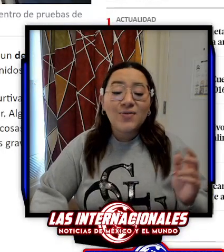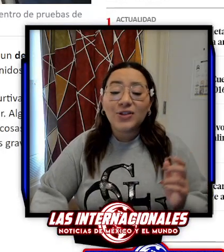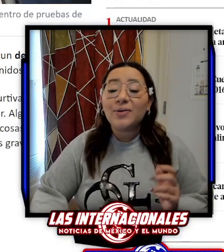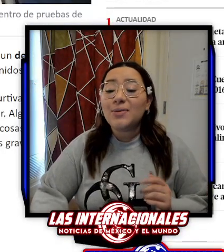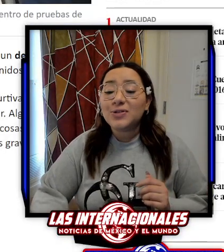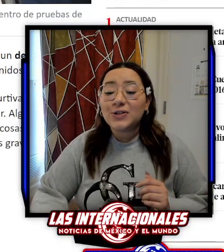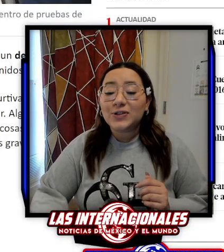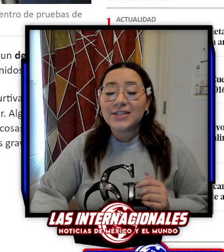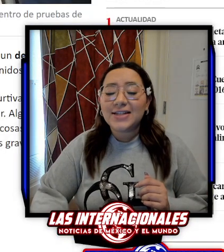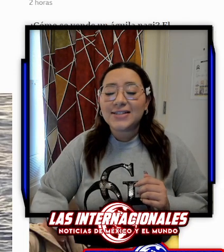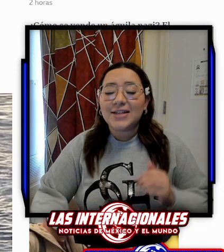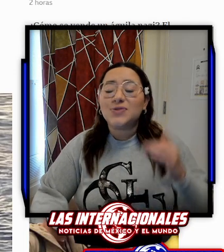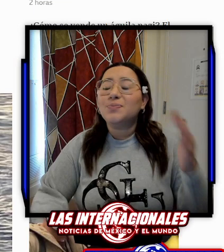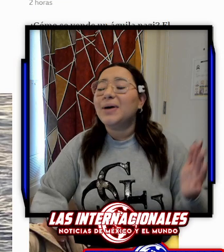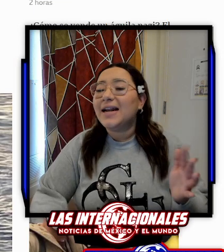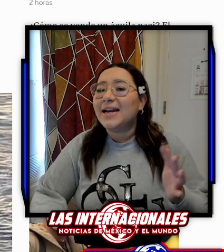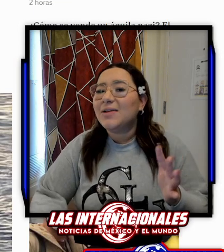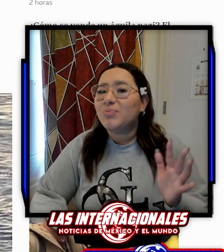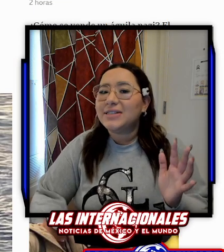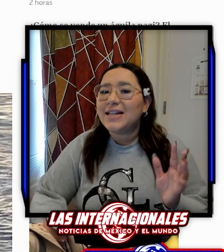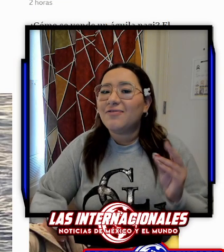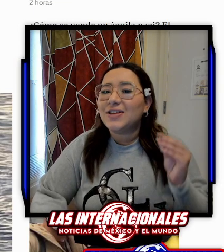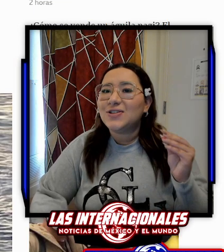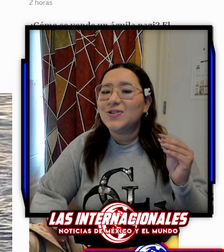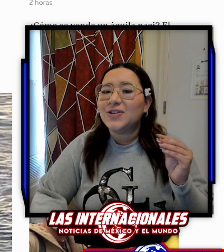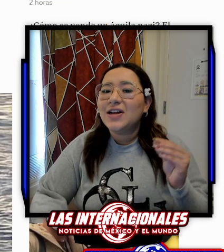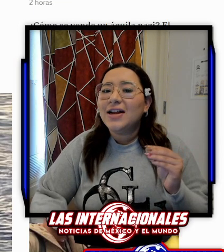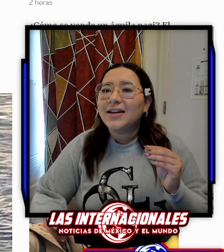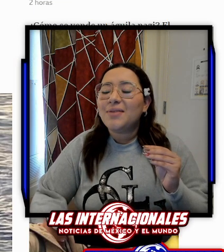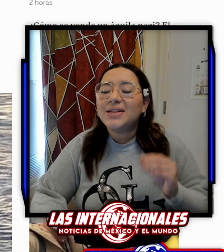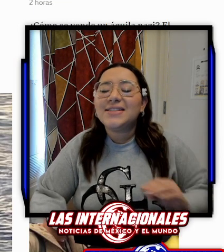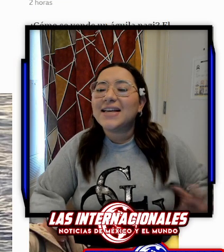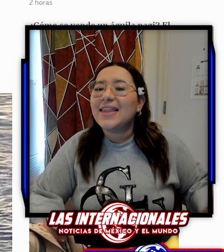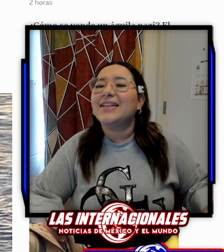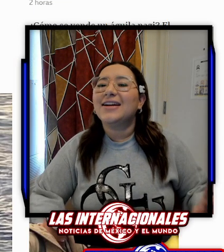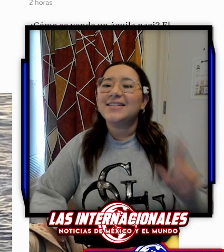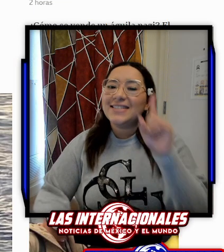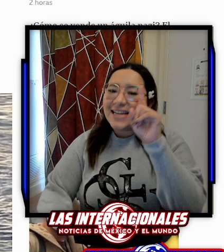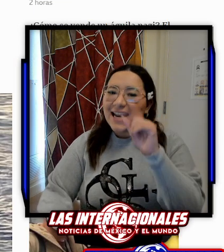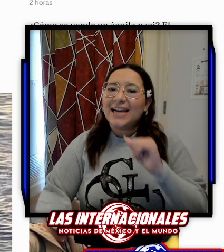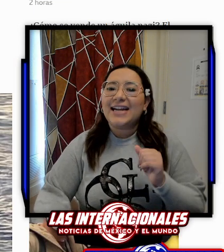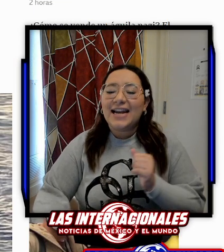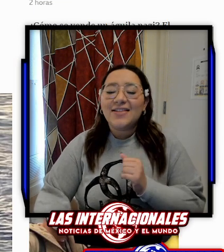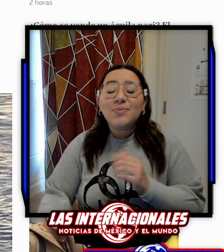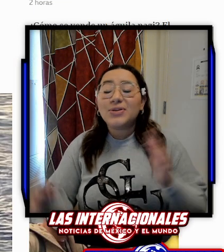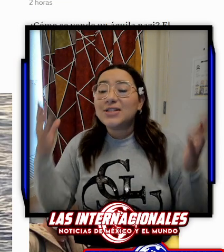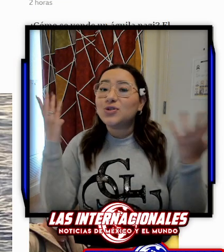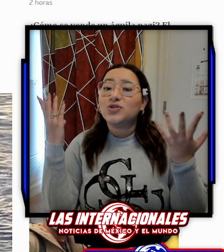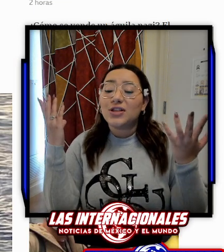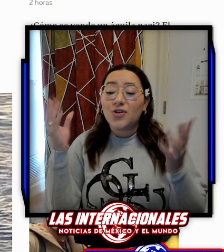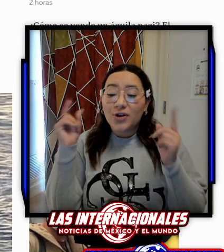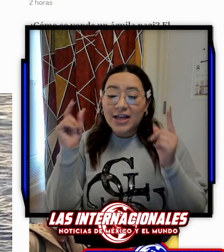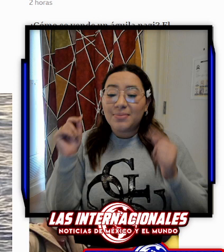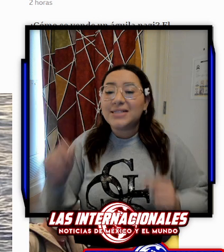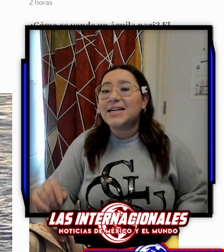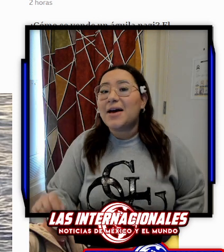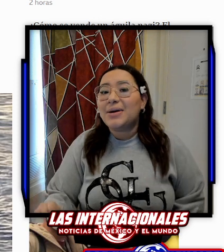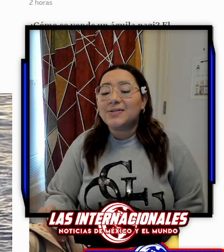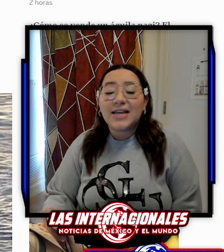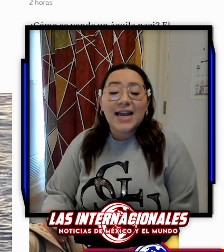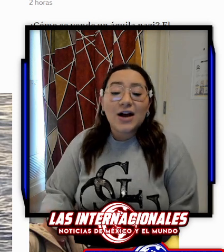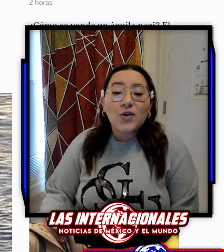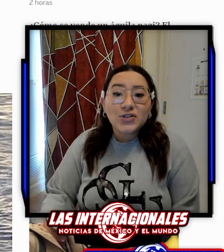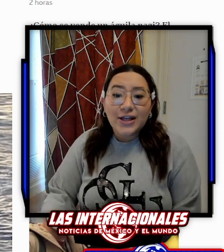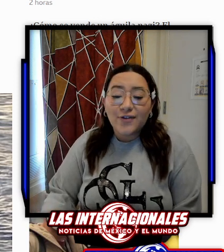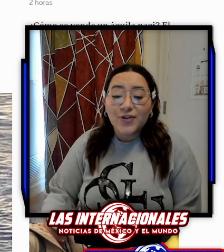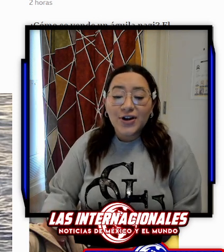Ya saben, cuando hablamos de noticias que superan pues la ficción, realmente se queda atrás de la realidad. Pues esto sucedió nada más y nada